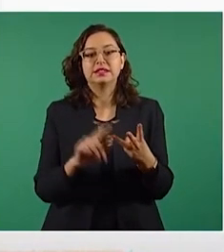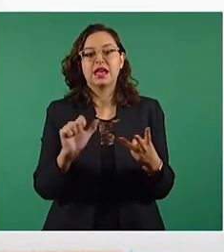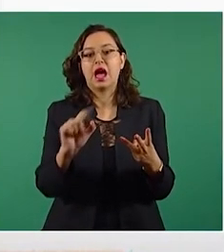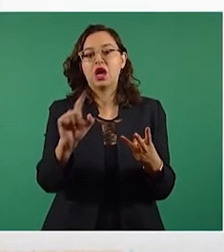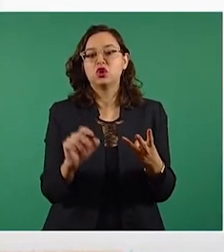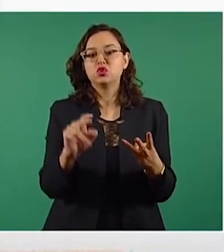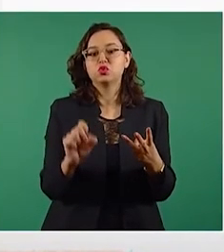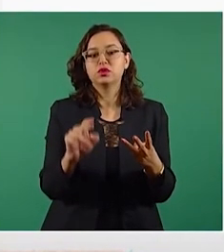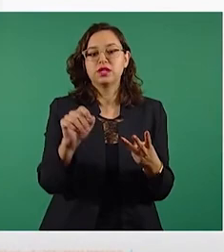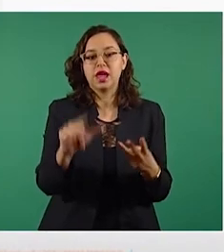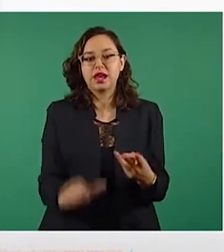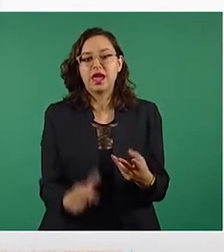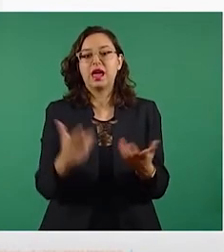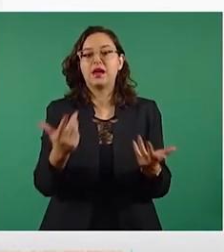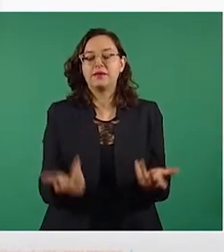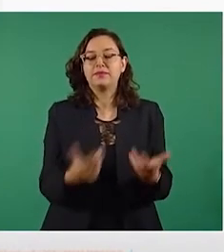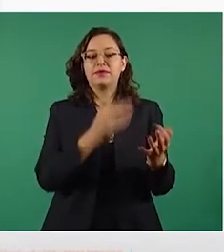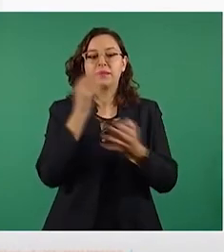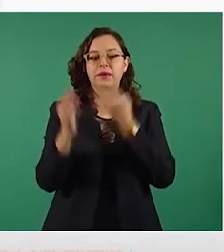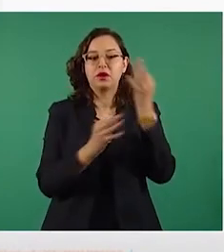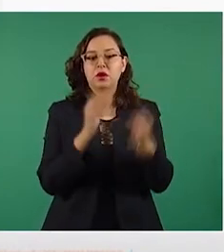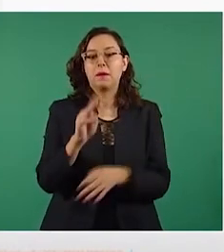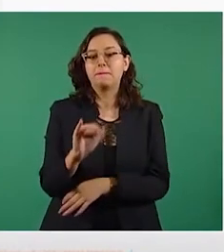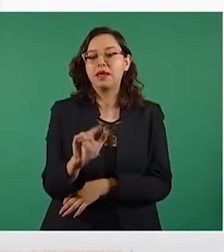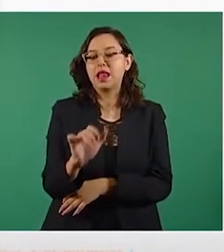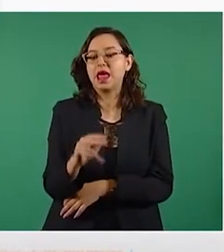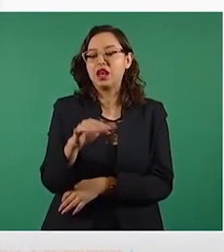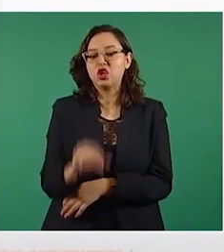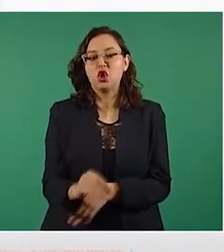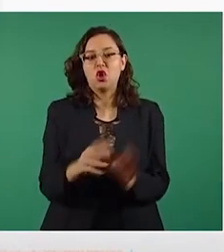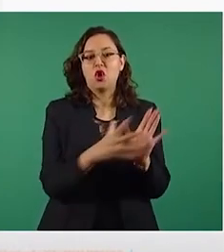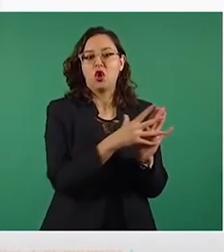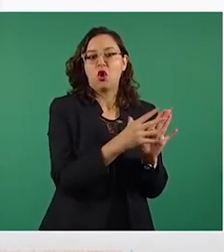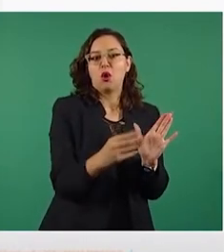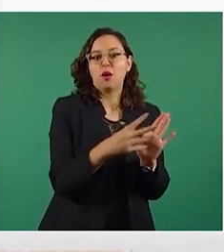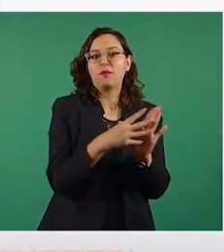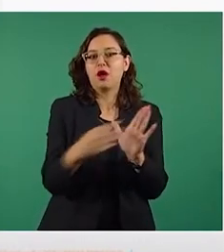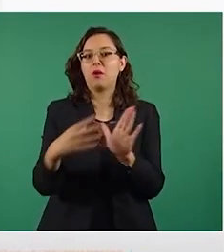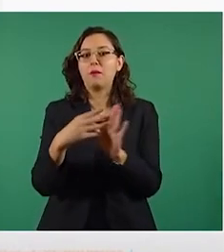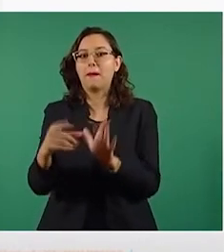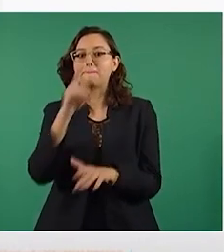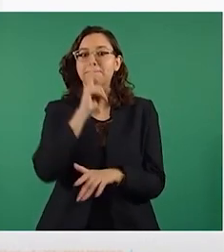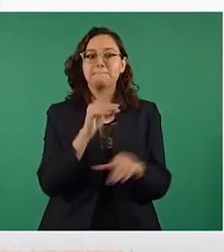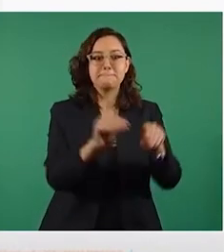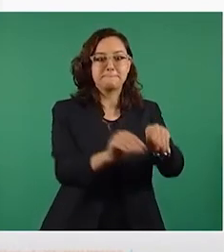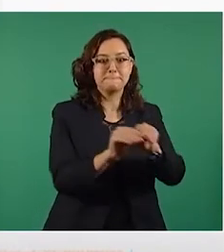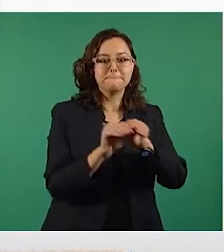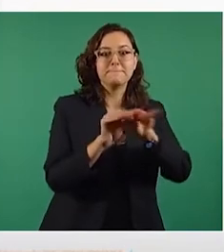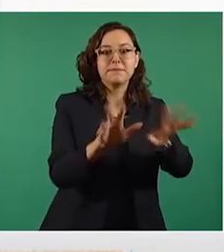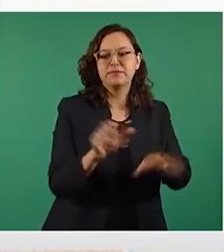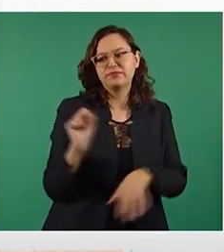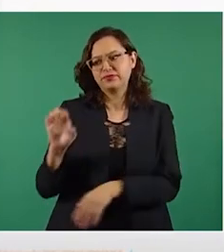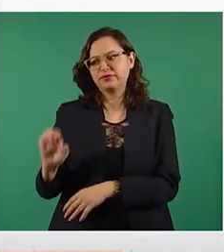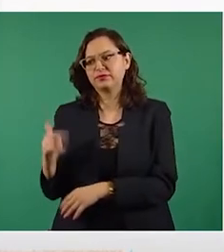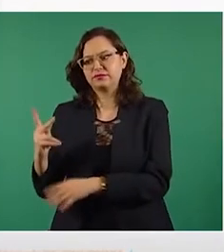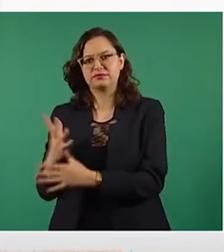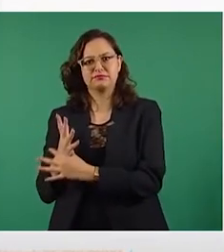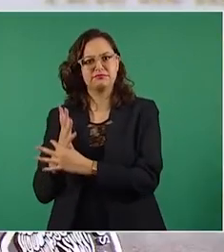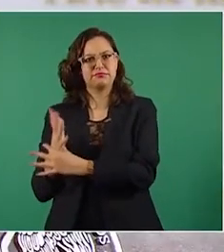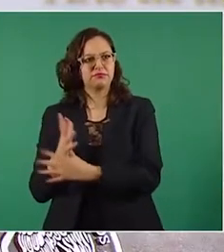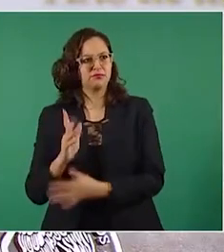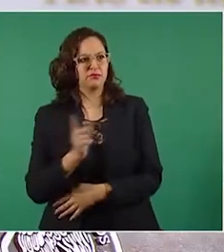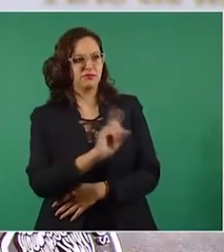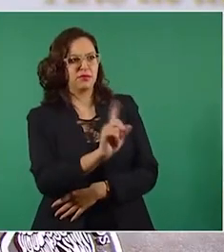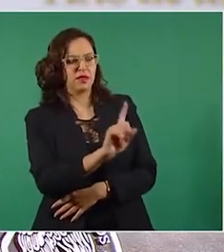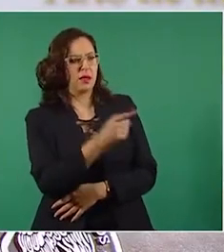Oresti, el periódico Milenio. A pesar de que la SEP advirtió que la carta era falsa,